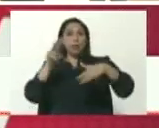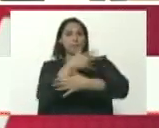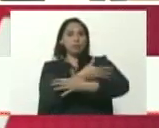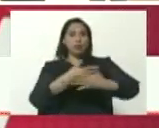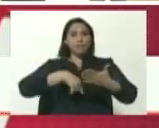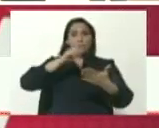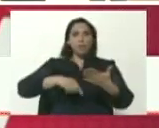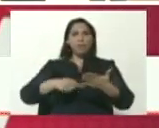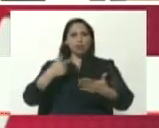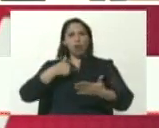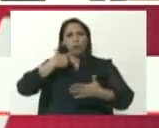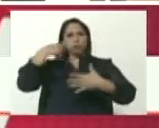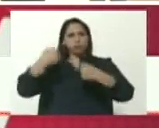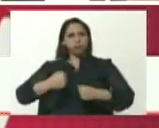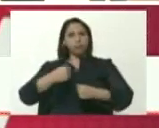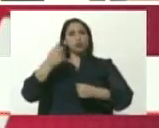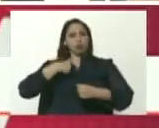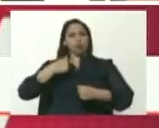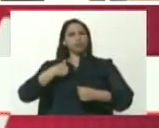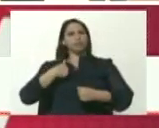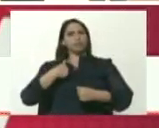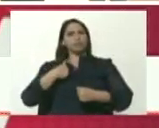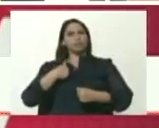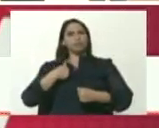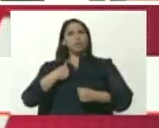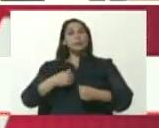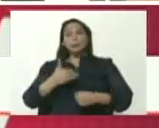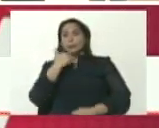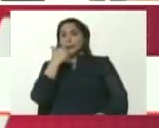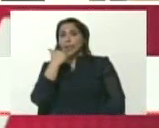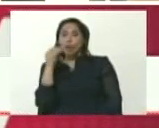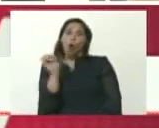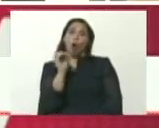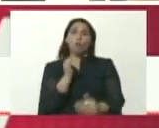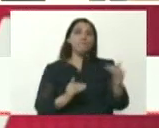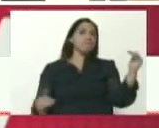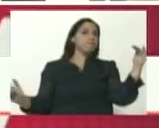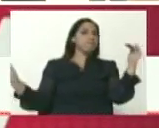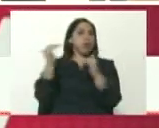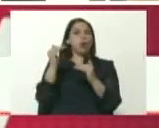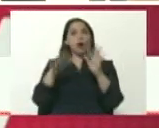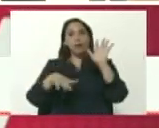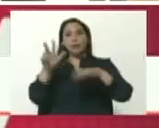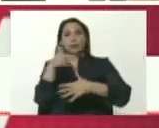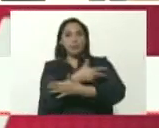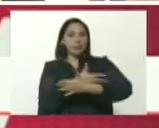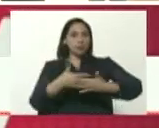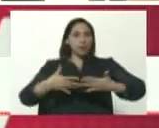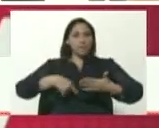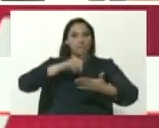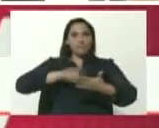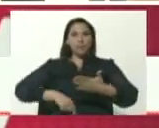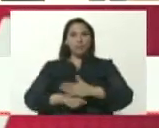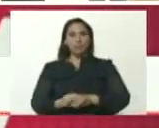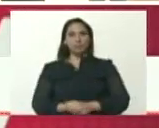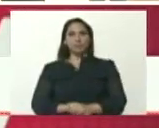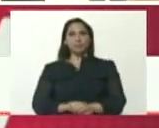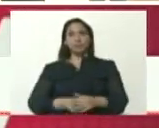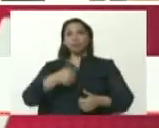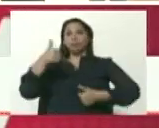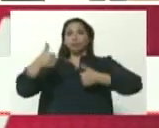Estoy seguro que vamos a estar allí cerca o superaremos las 13 millones de firmas, lo